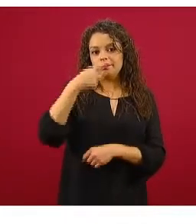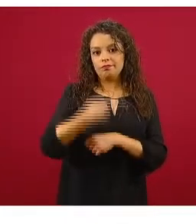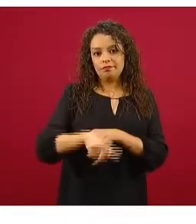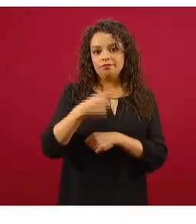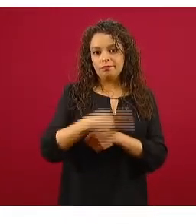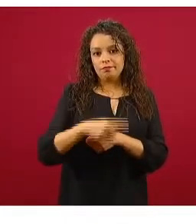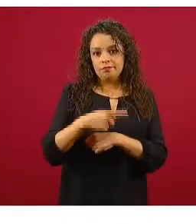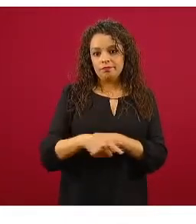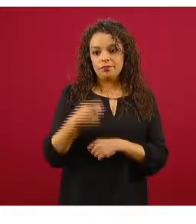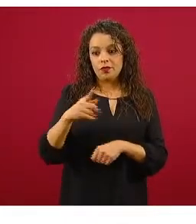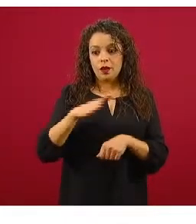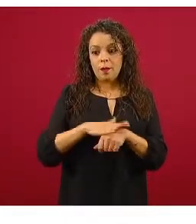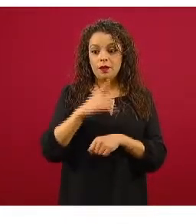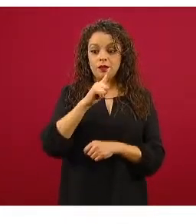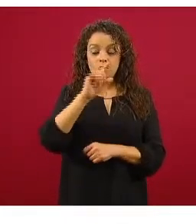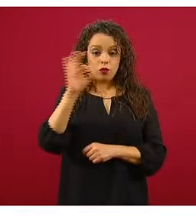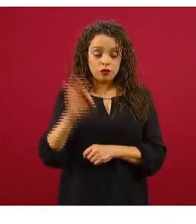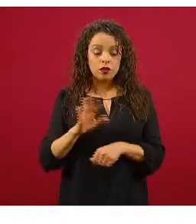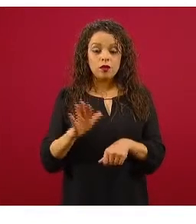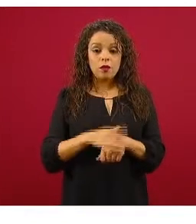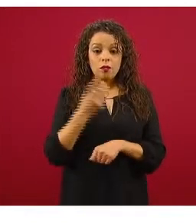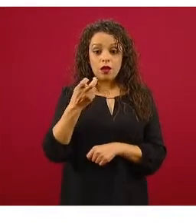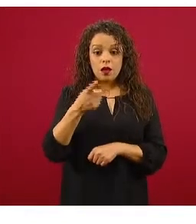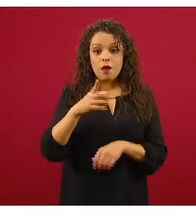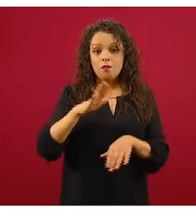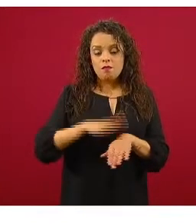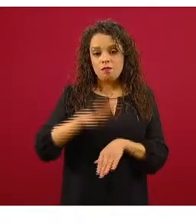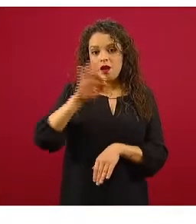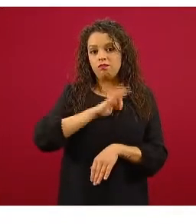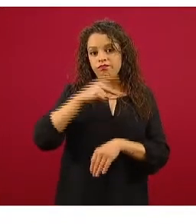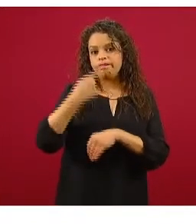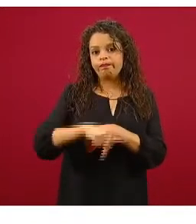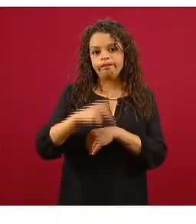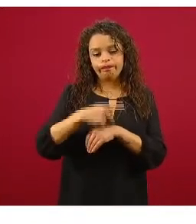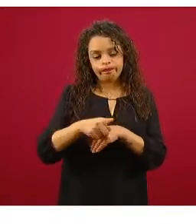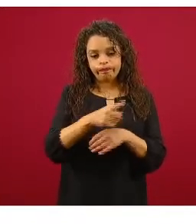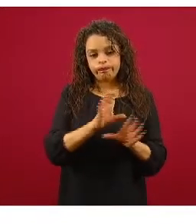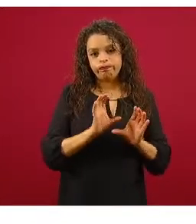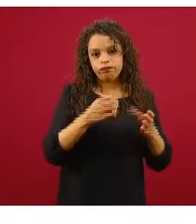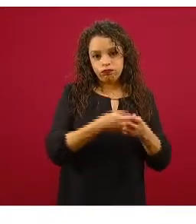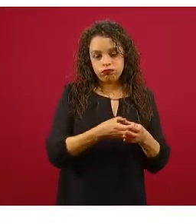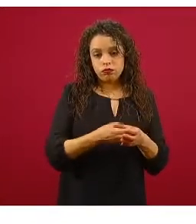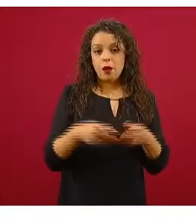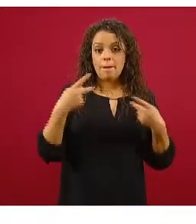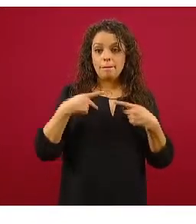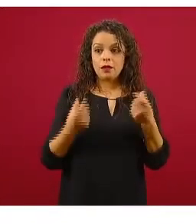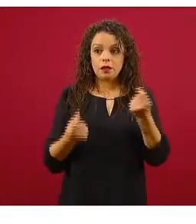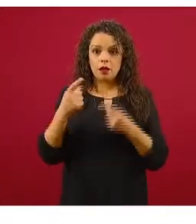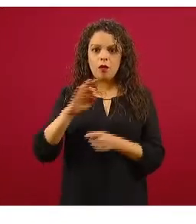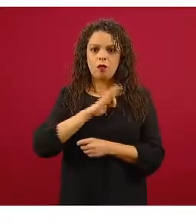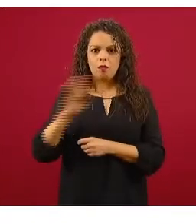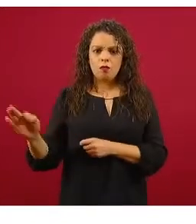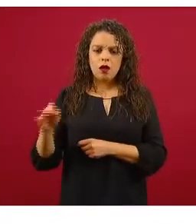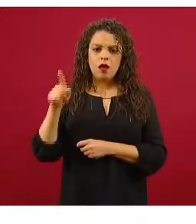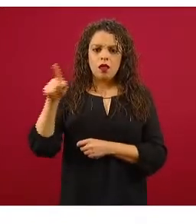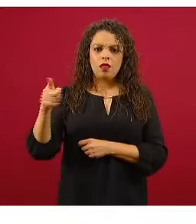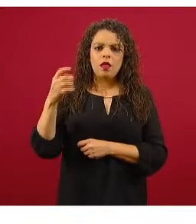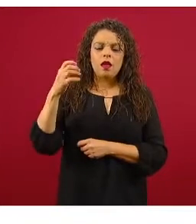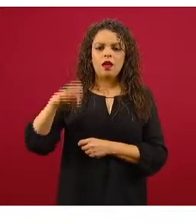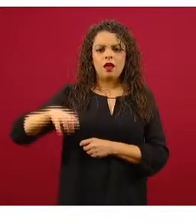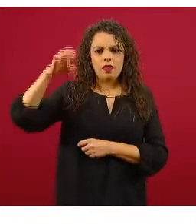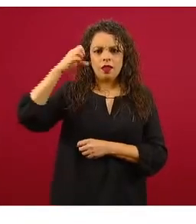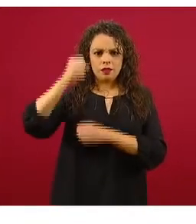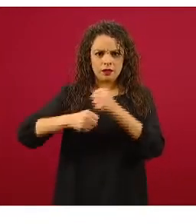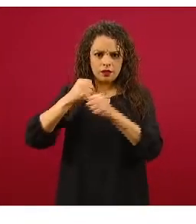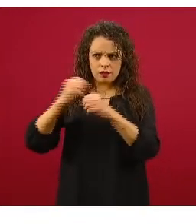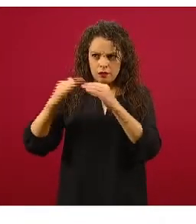hay interacciones entre los factores de riesgo. Alguien puede ser mayor de 60, pero también tiene diabetes y demás, y eso no se